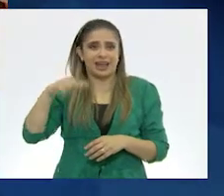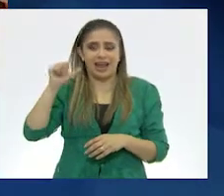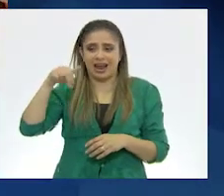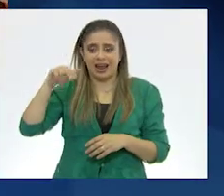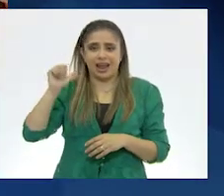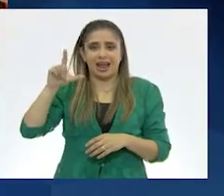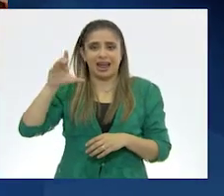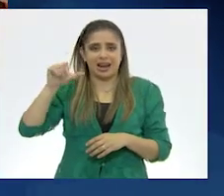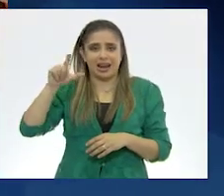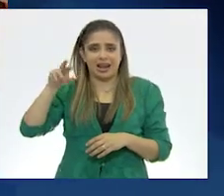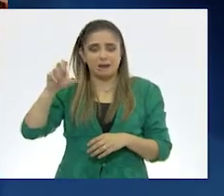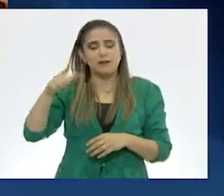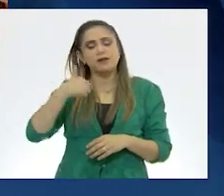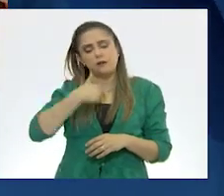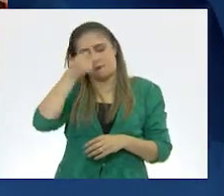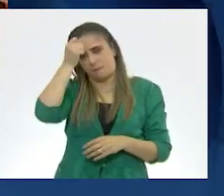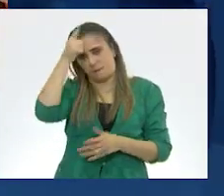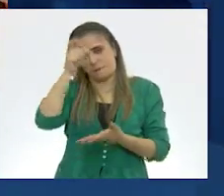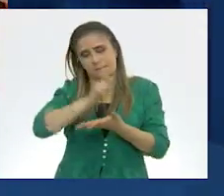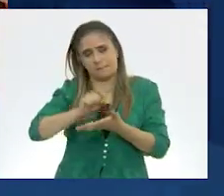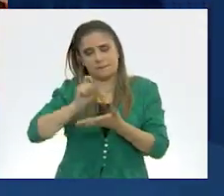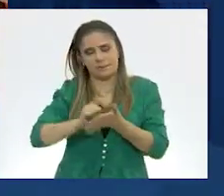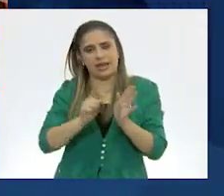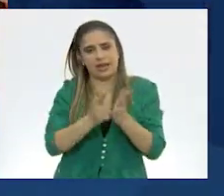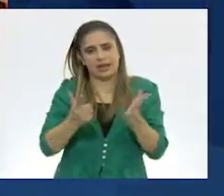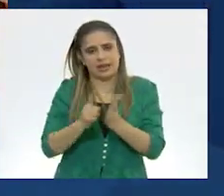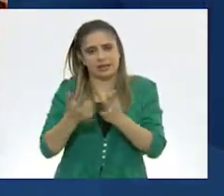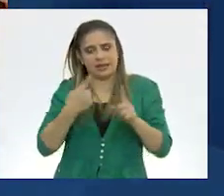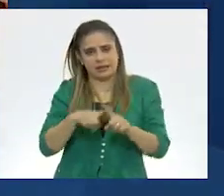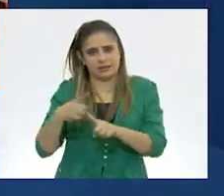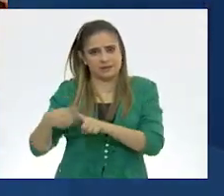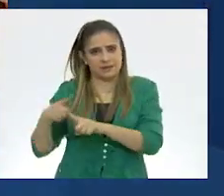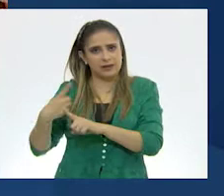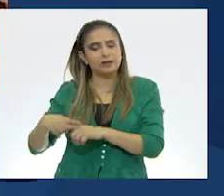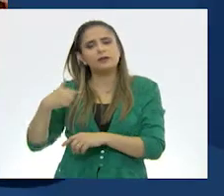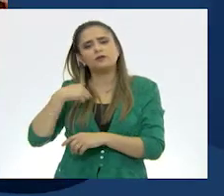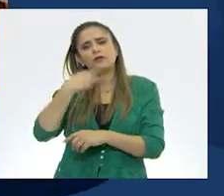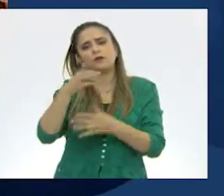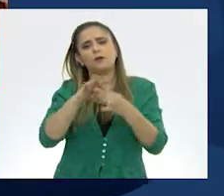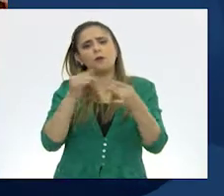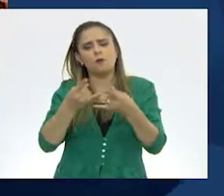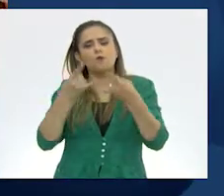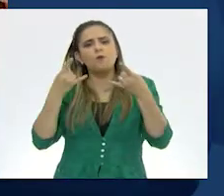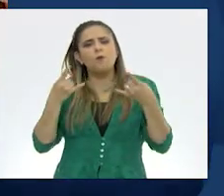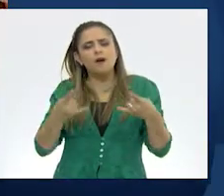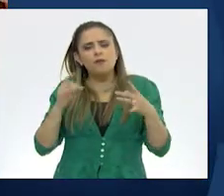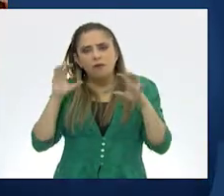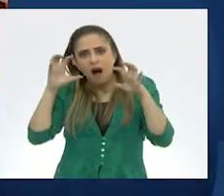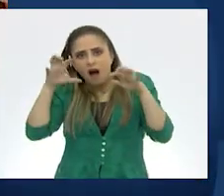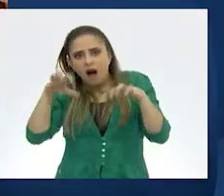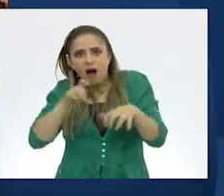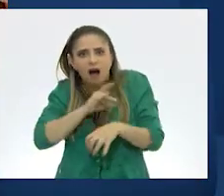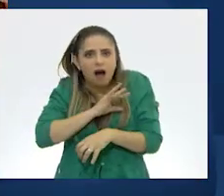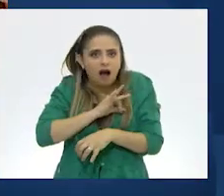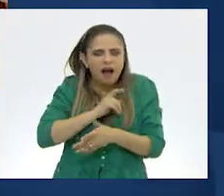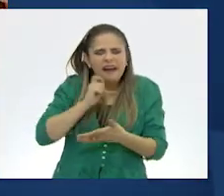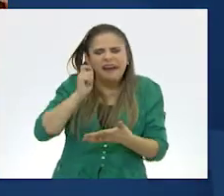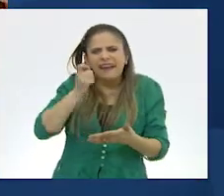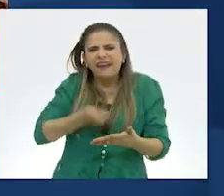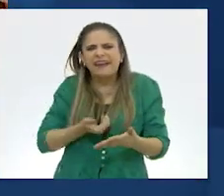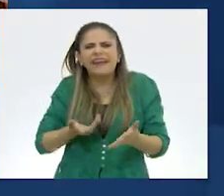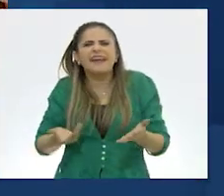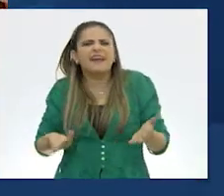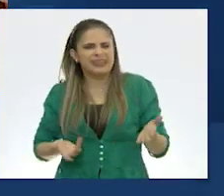Clavel, escritora, y te voy a platicar un poco acerca de los cuentos de misterio y horror,